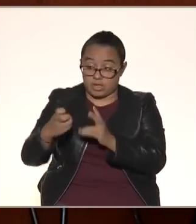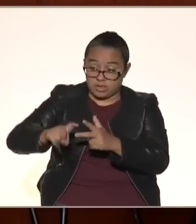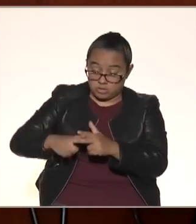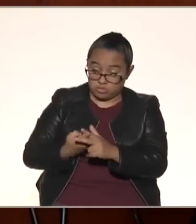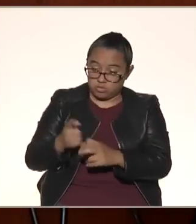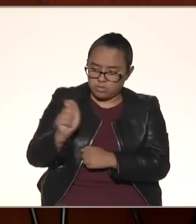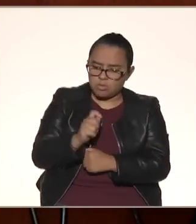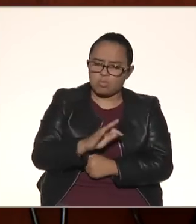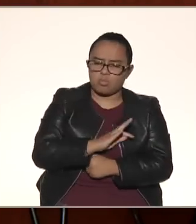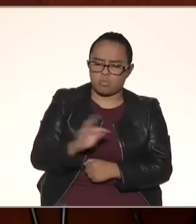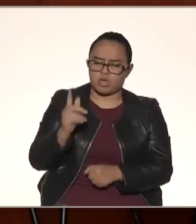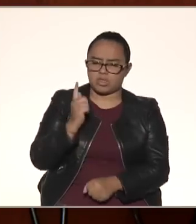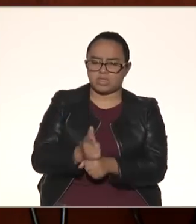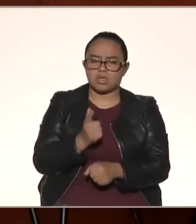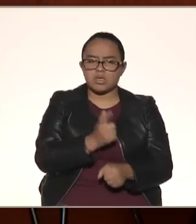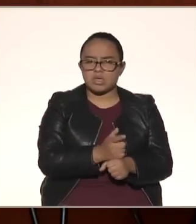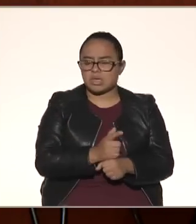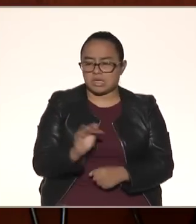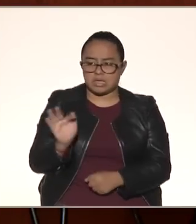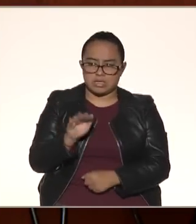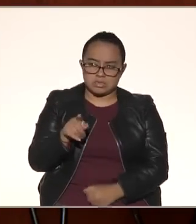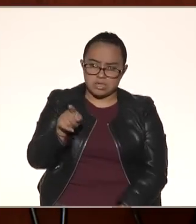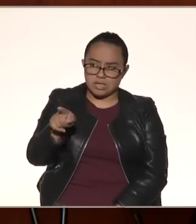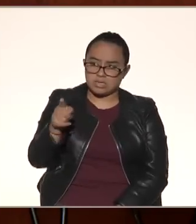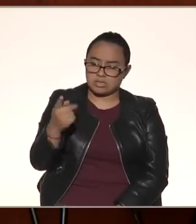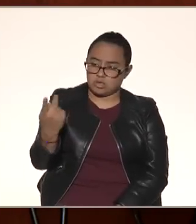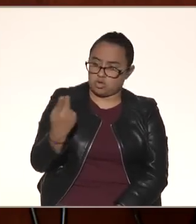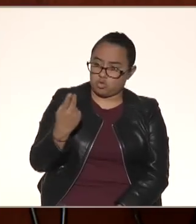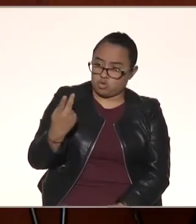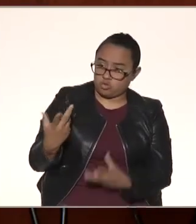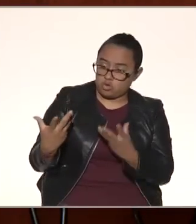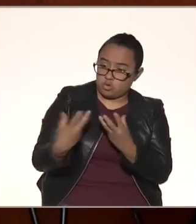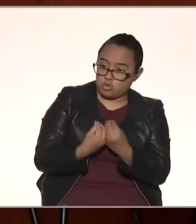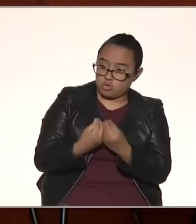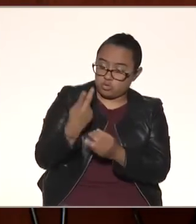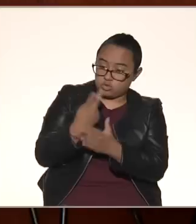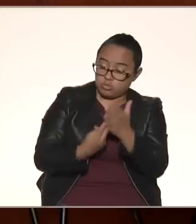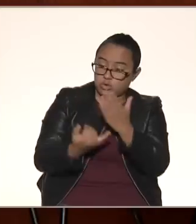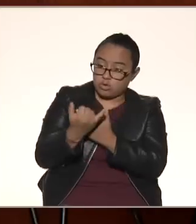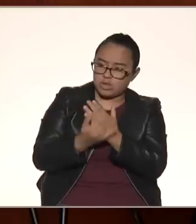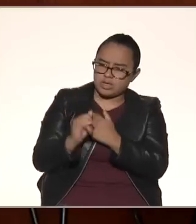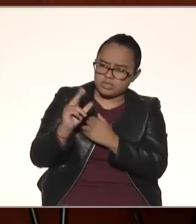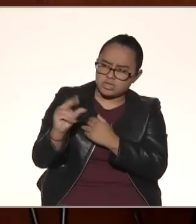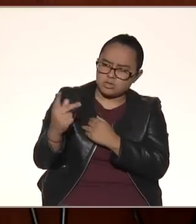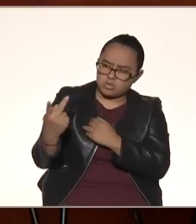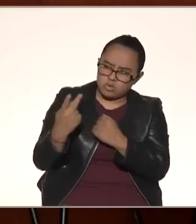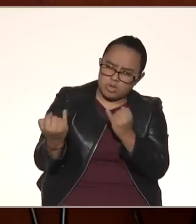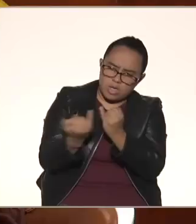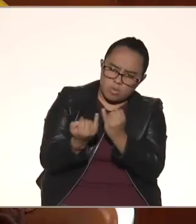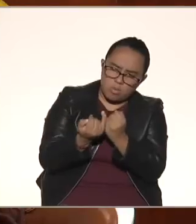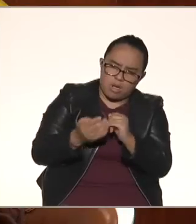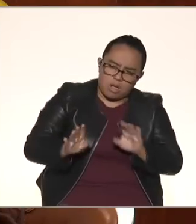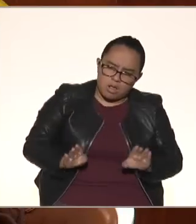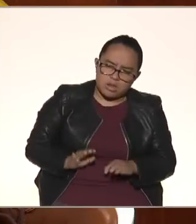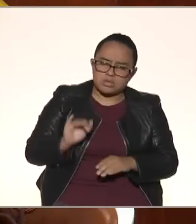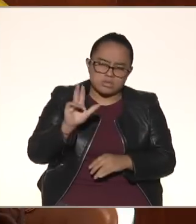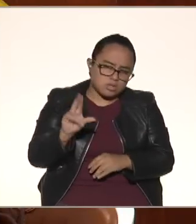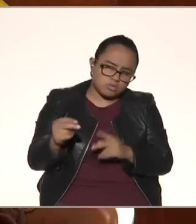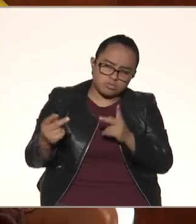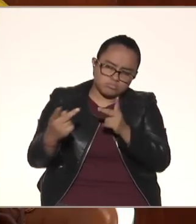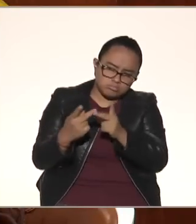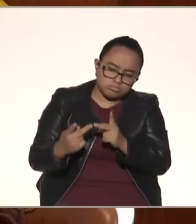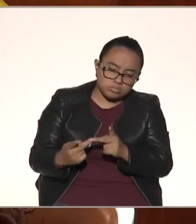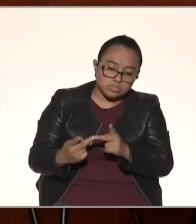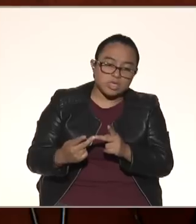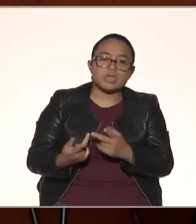ayudaría a detectar justamente si la persona con que vamos a construir ese proyecto es compatible a nosotros o no. Y se puede notar